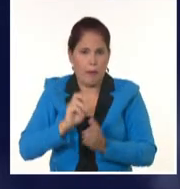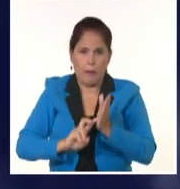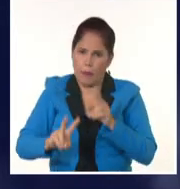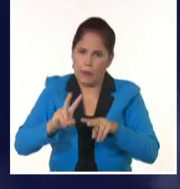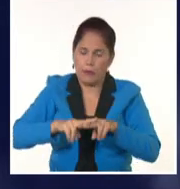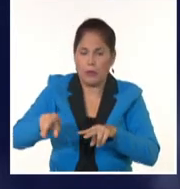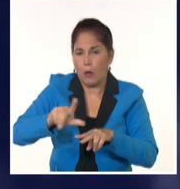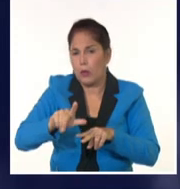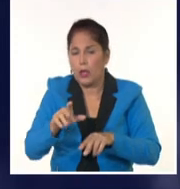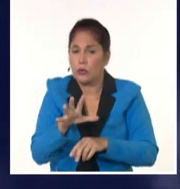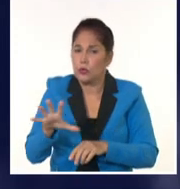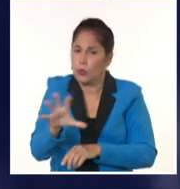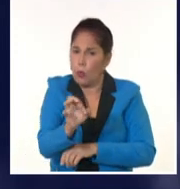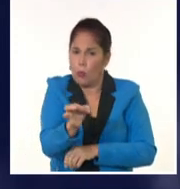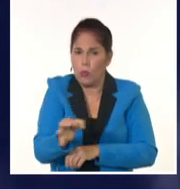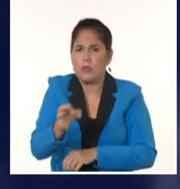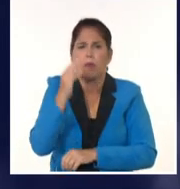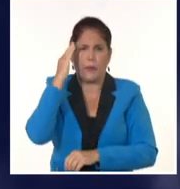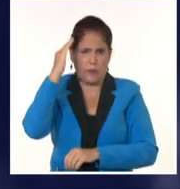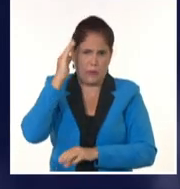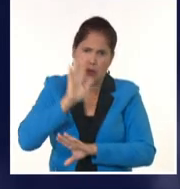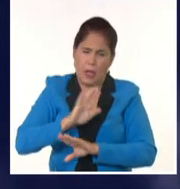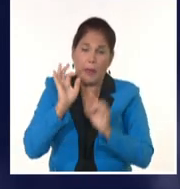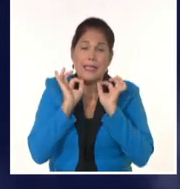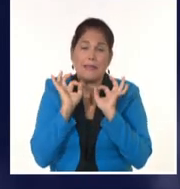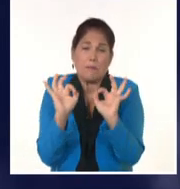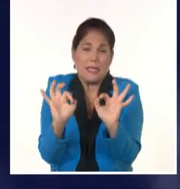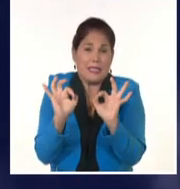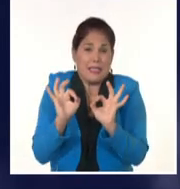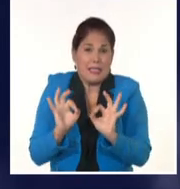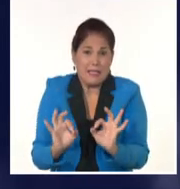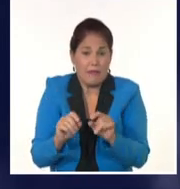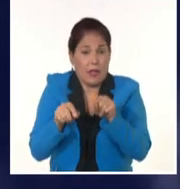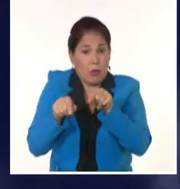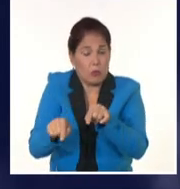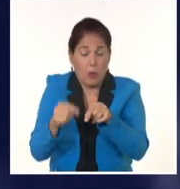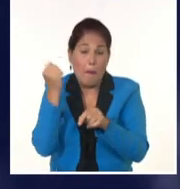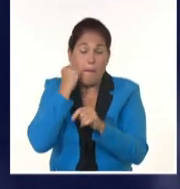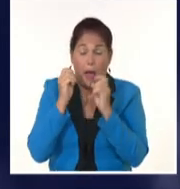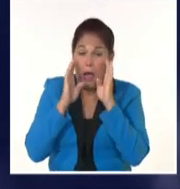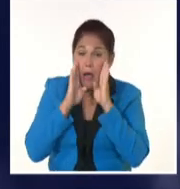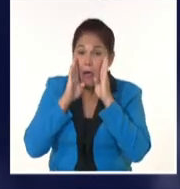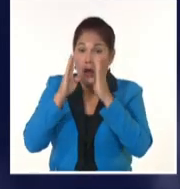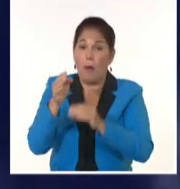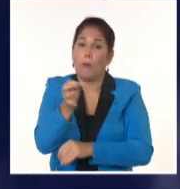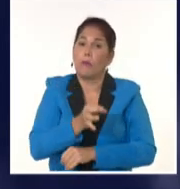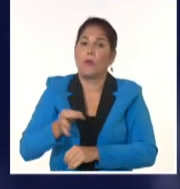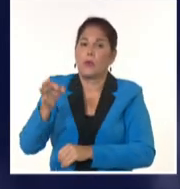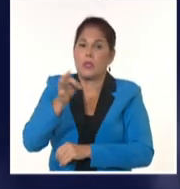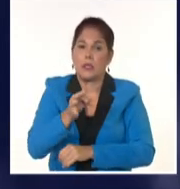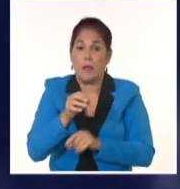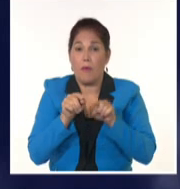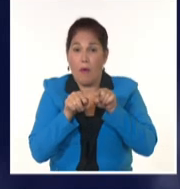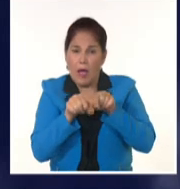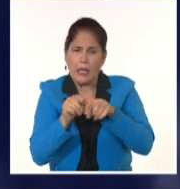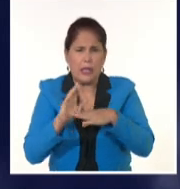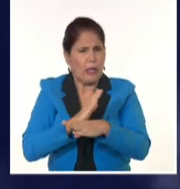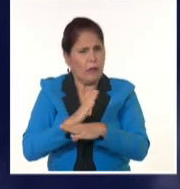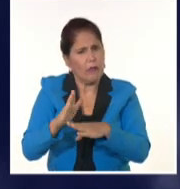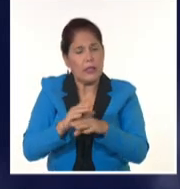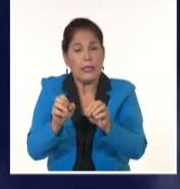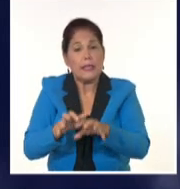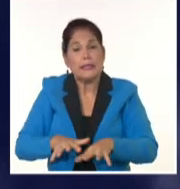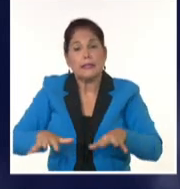al igual que en todos sus municipios, y específicamente se está prestando mayor atención en los municipios del este, donde la